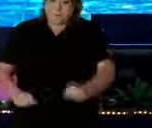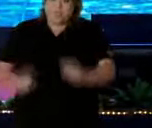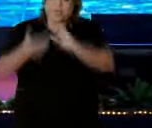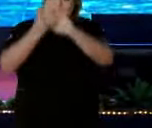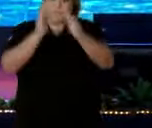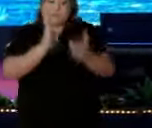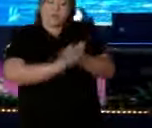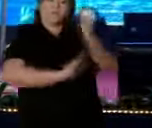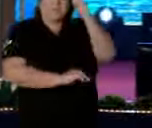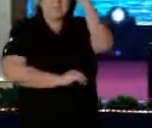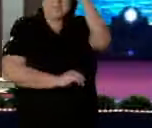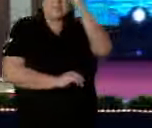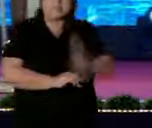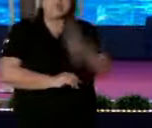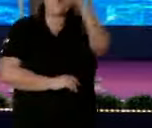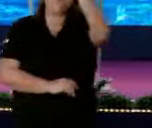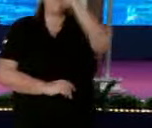mí,